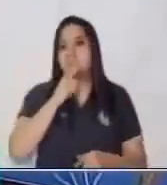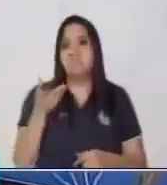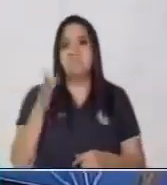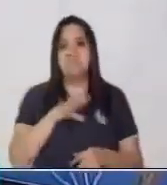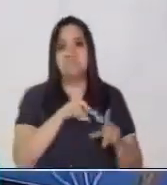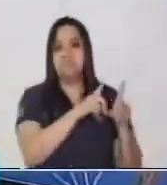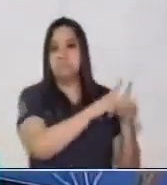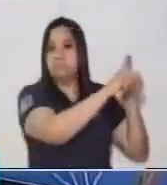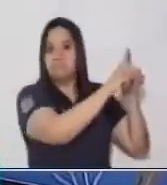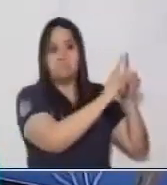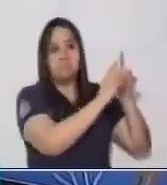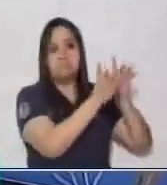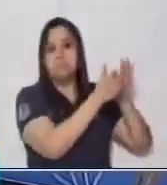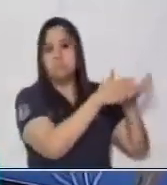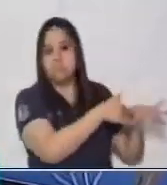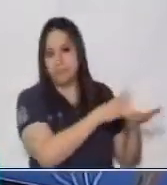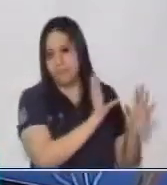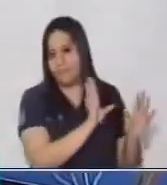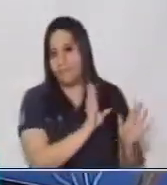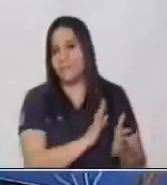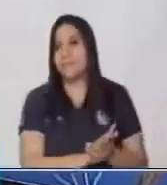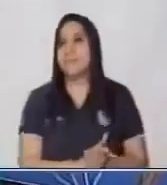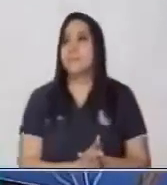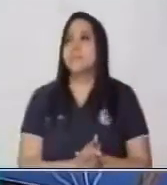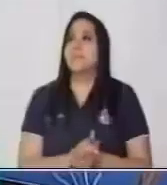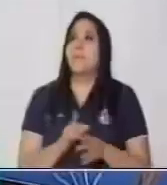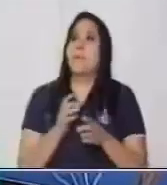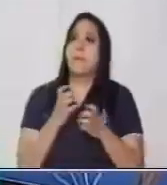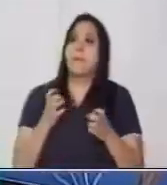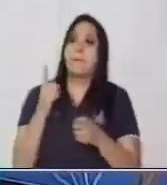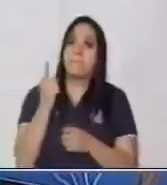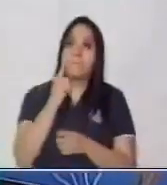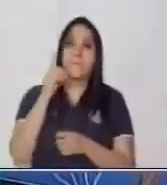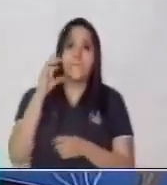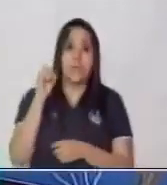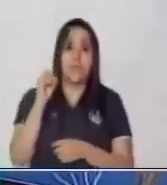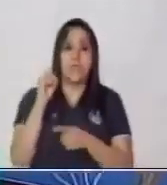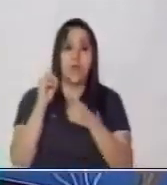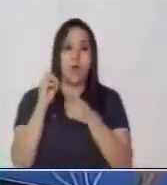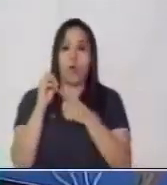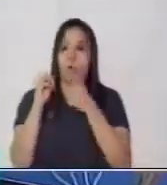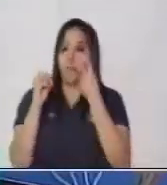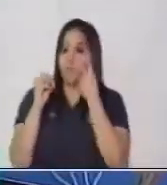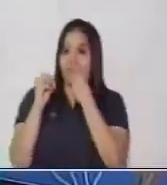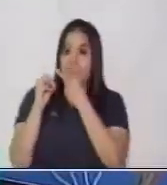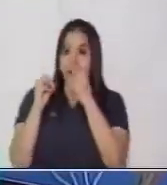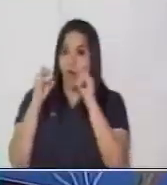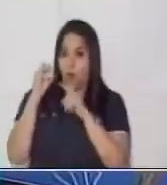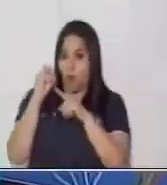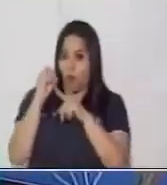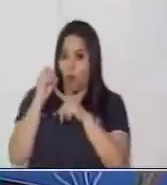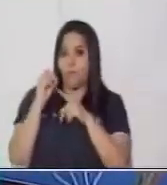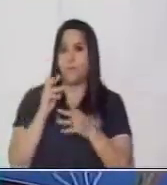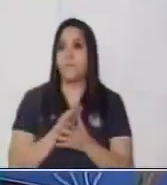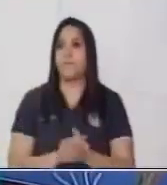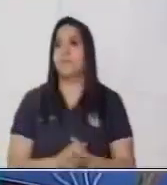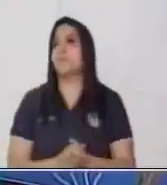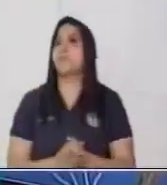de este afiche. Entonces miremos, encontramos O. Rápidamente identificamos O.